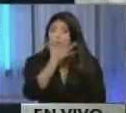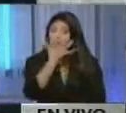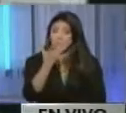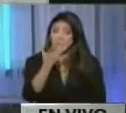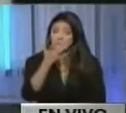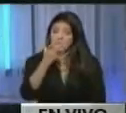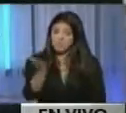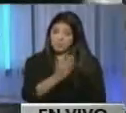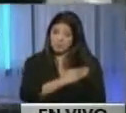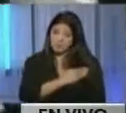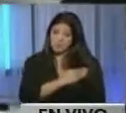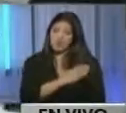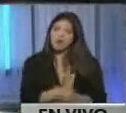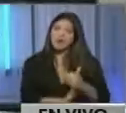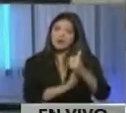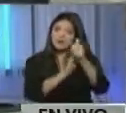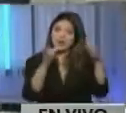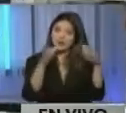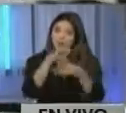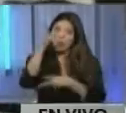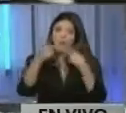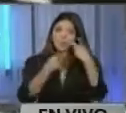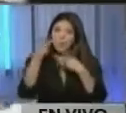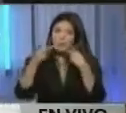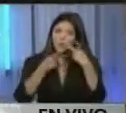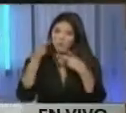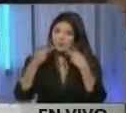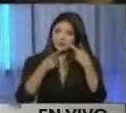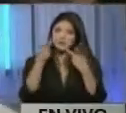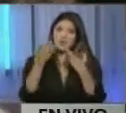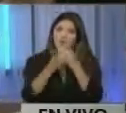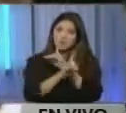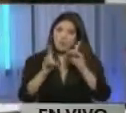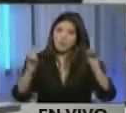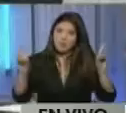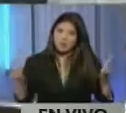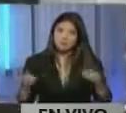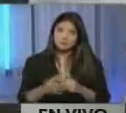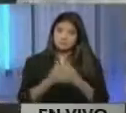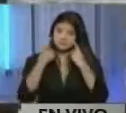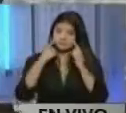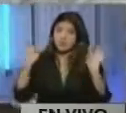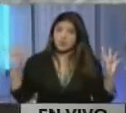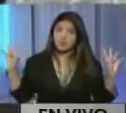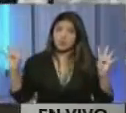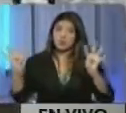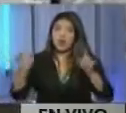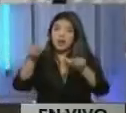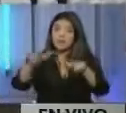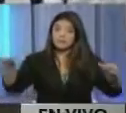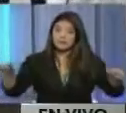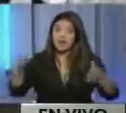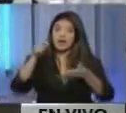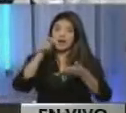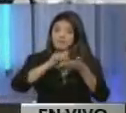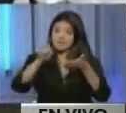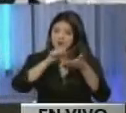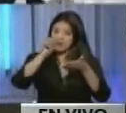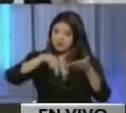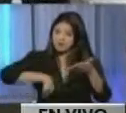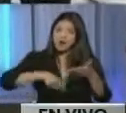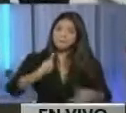Vélez, dirigente de este partido político Centro Democrático. Ya entran los firmantes, el presidente de Colombia